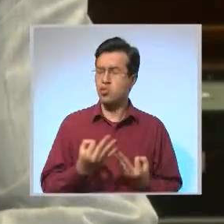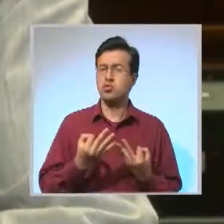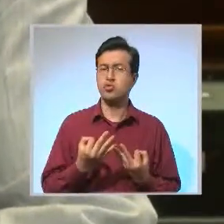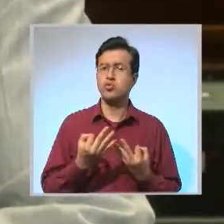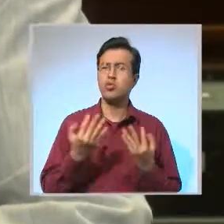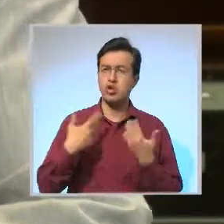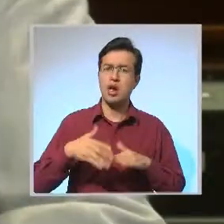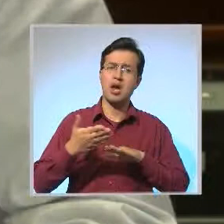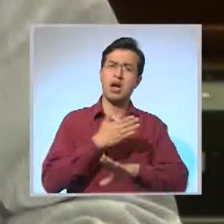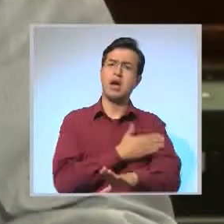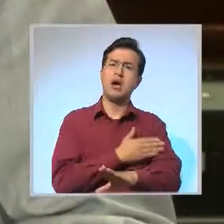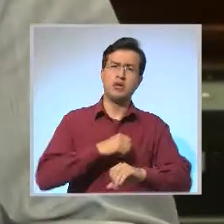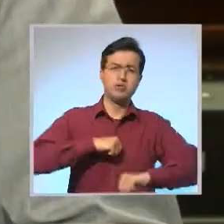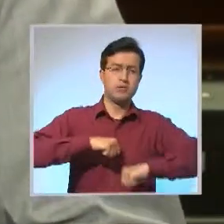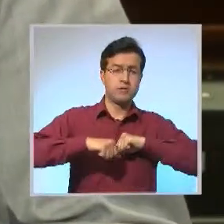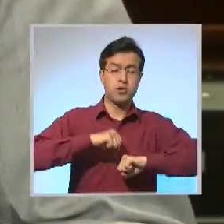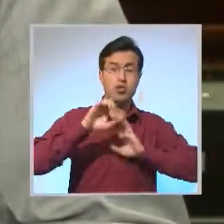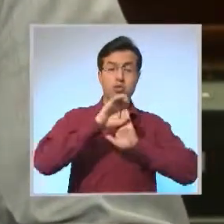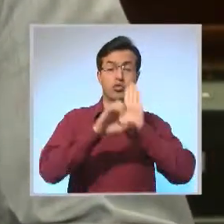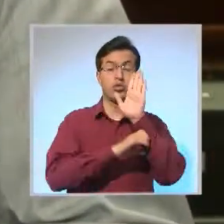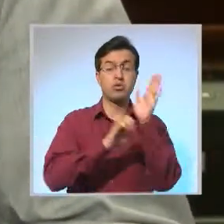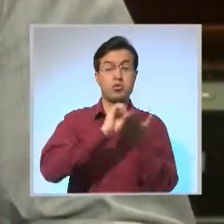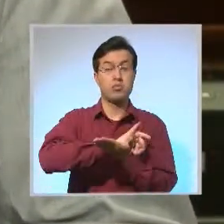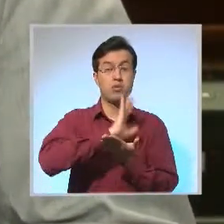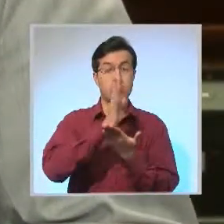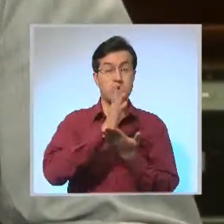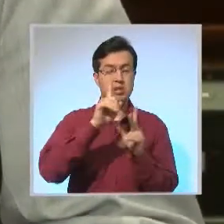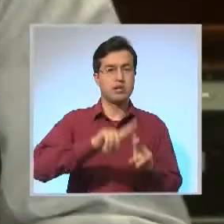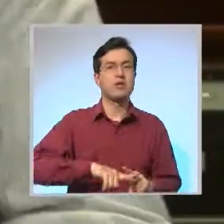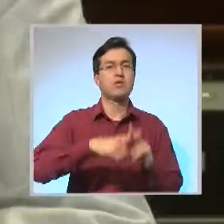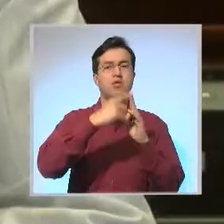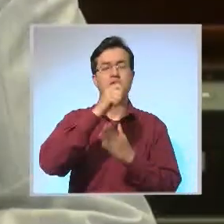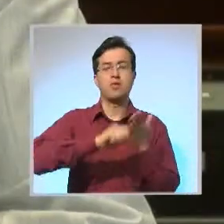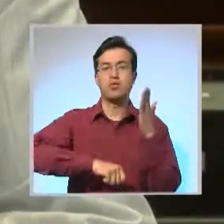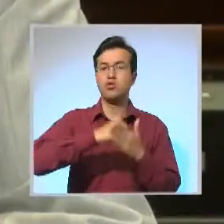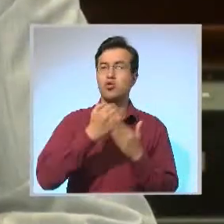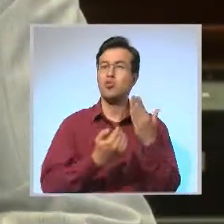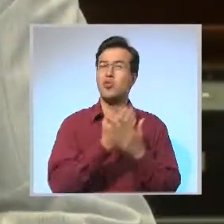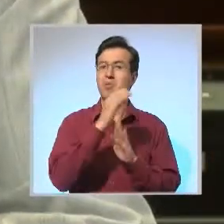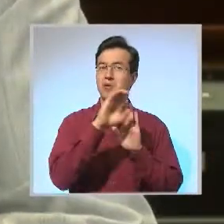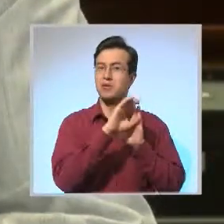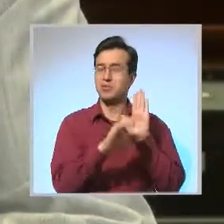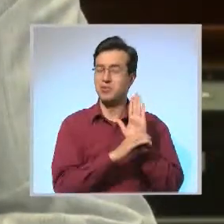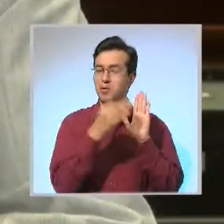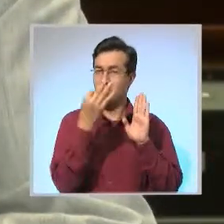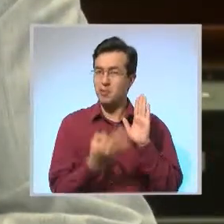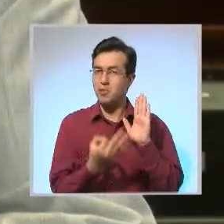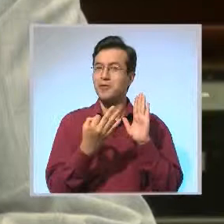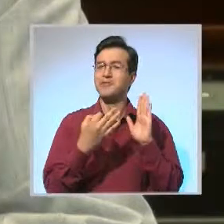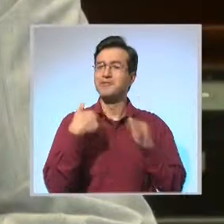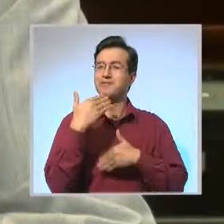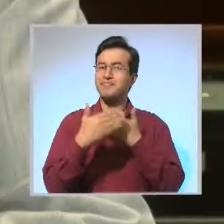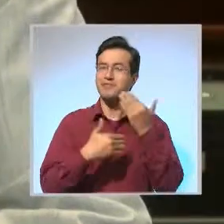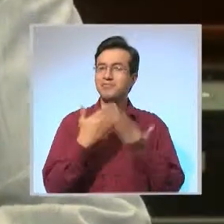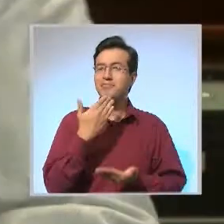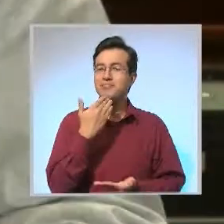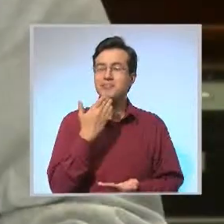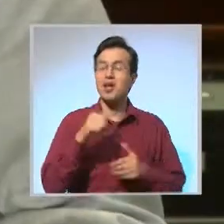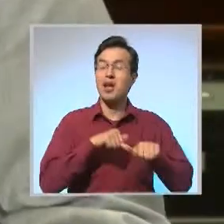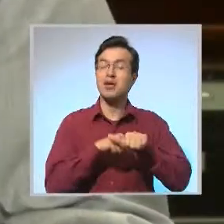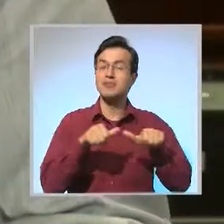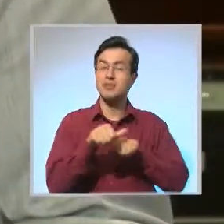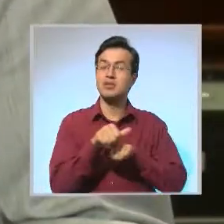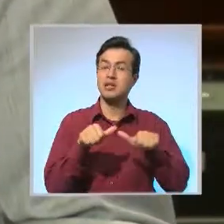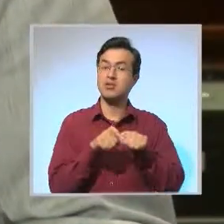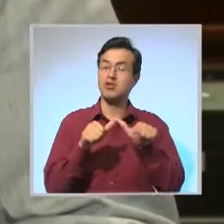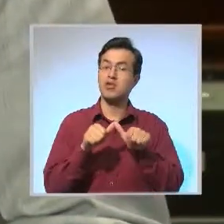un largo camino que inició la constituyente de montecristi con la aprobación de la nueva constitución y el establecimiento de un esquema distinto de administración